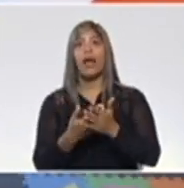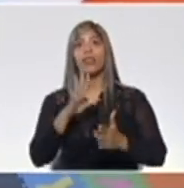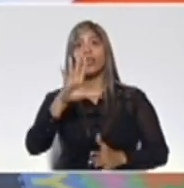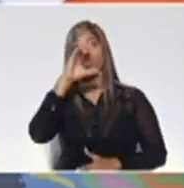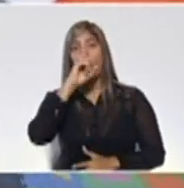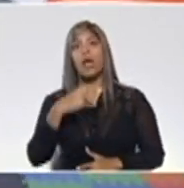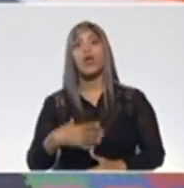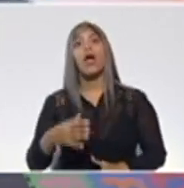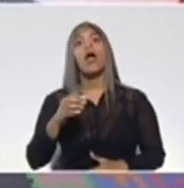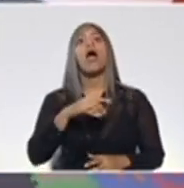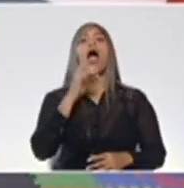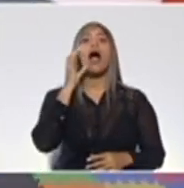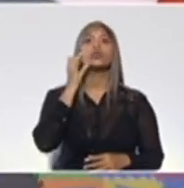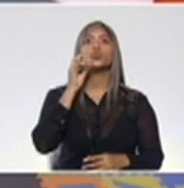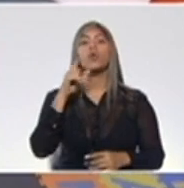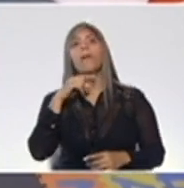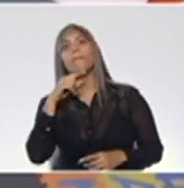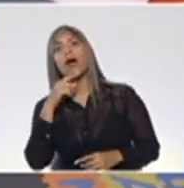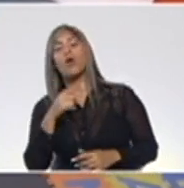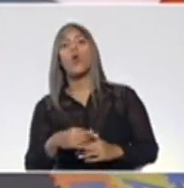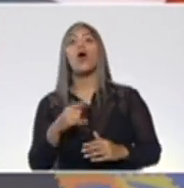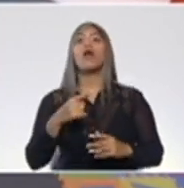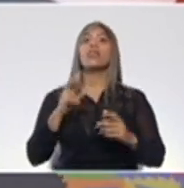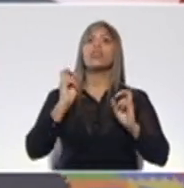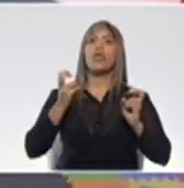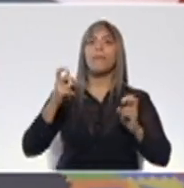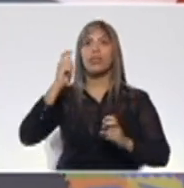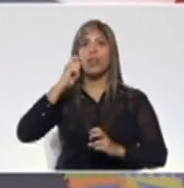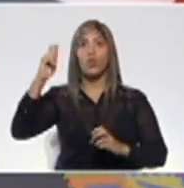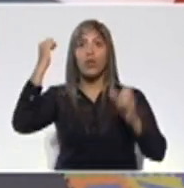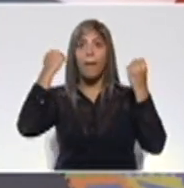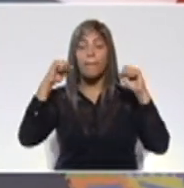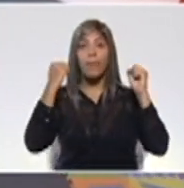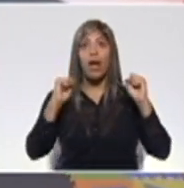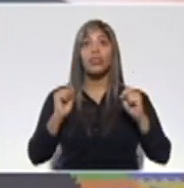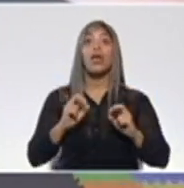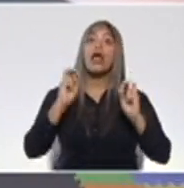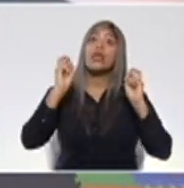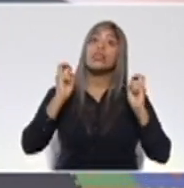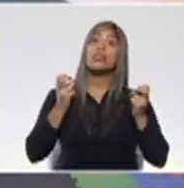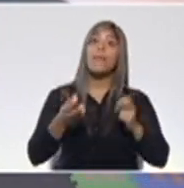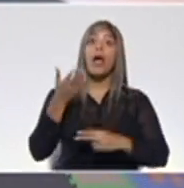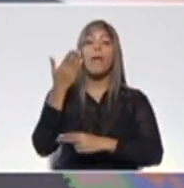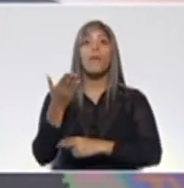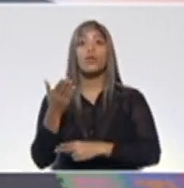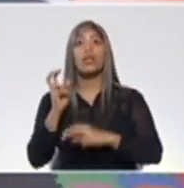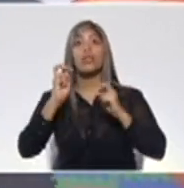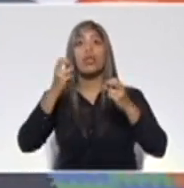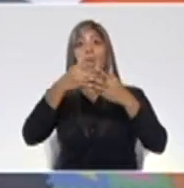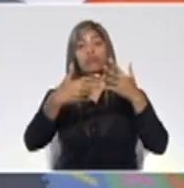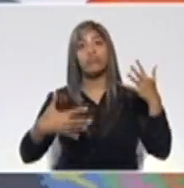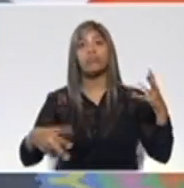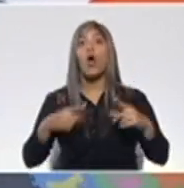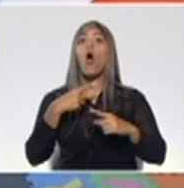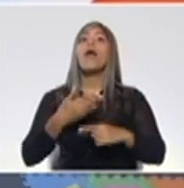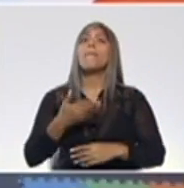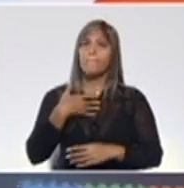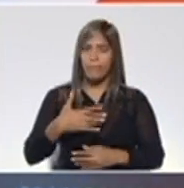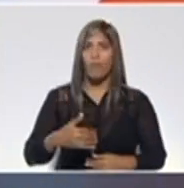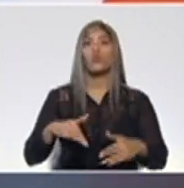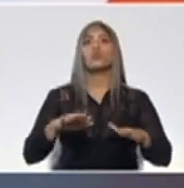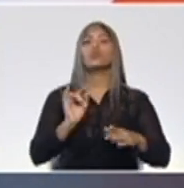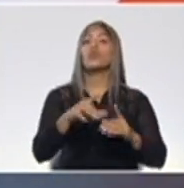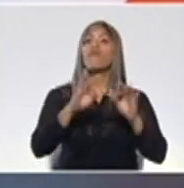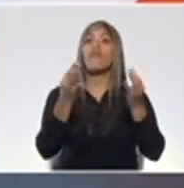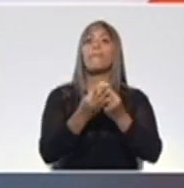quinto año de educación media general con los referentes teóricos prácticos, los temas indispensables, los temas generadores y por supuesto con toda la familia